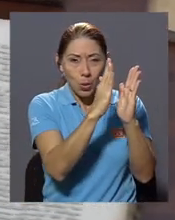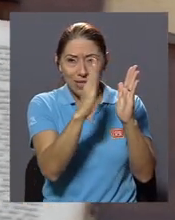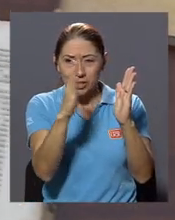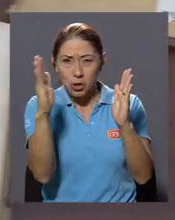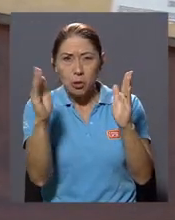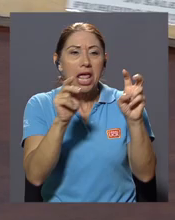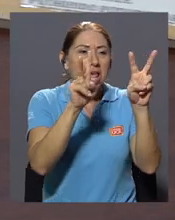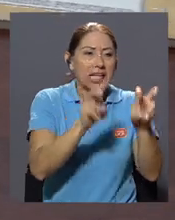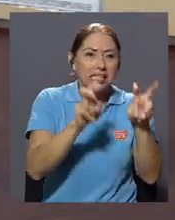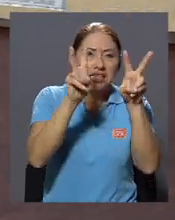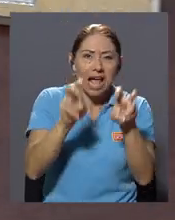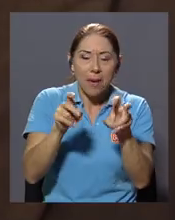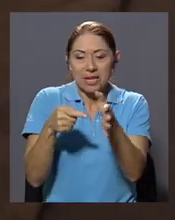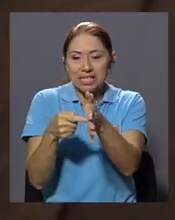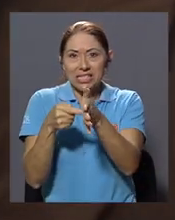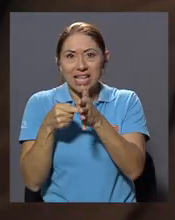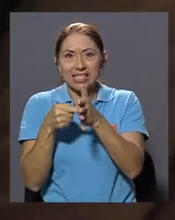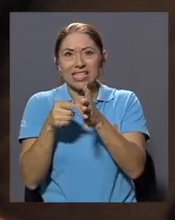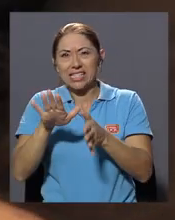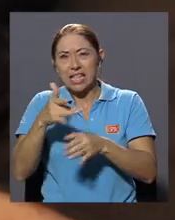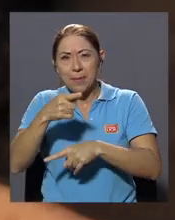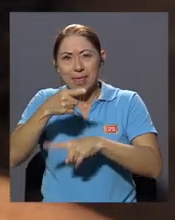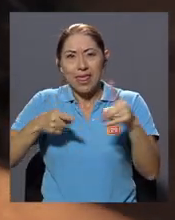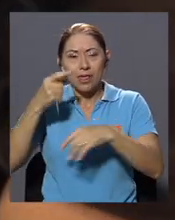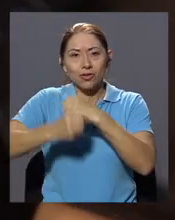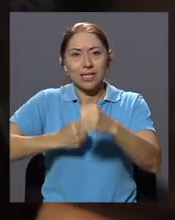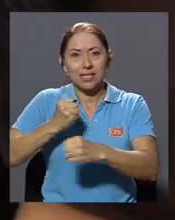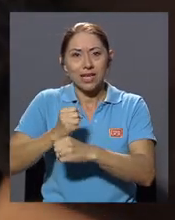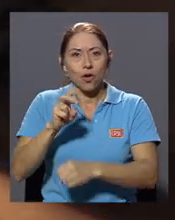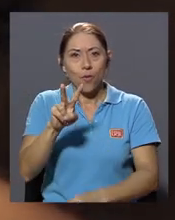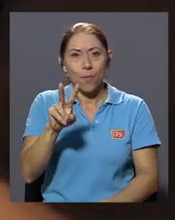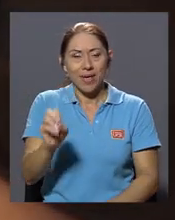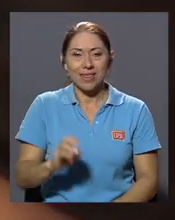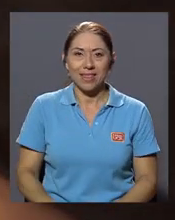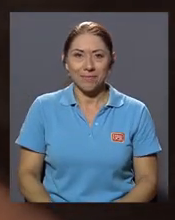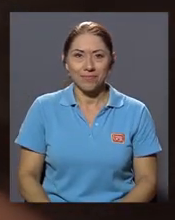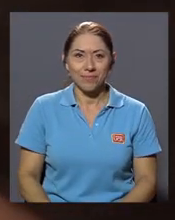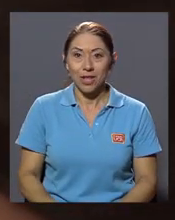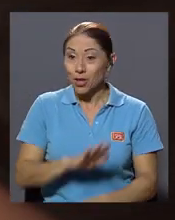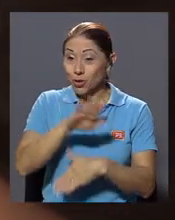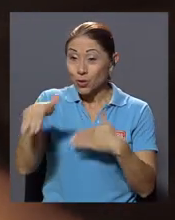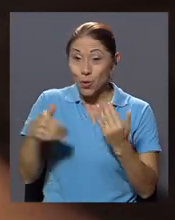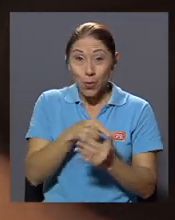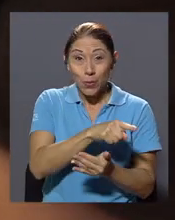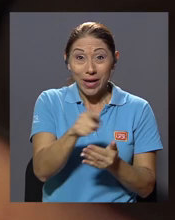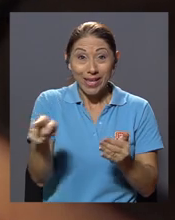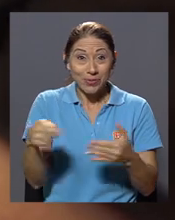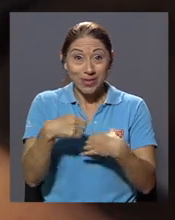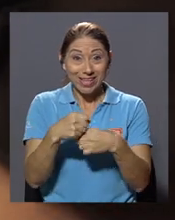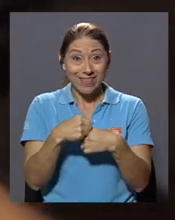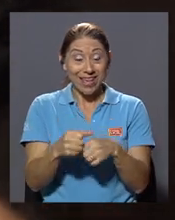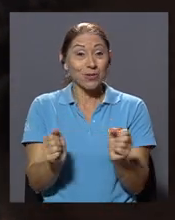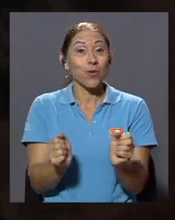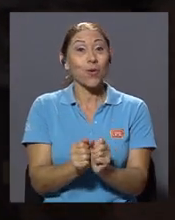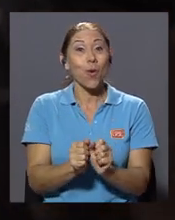tesis de grados de mediados del siglo XX. Que eran presentadas completamente a máquina de escribir.